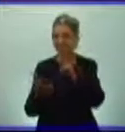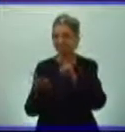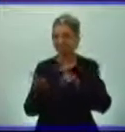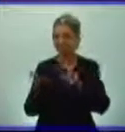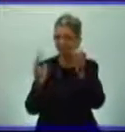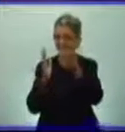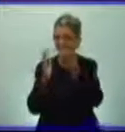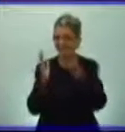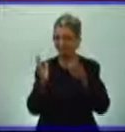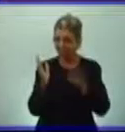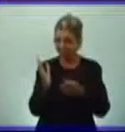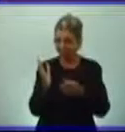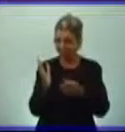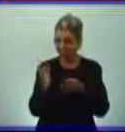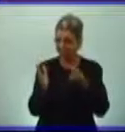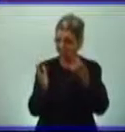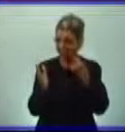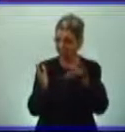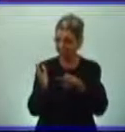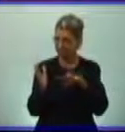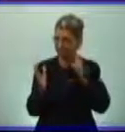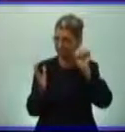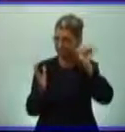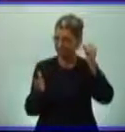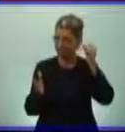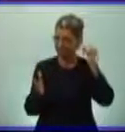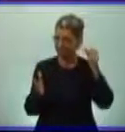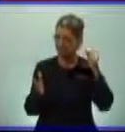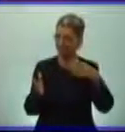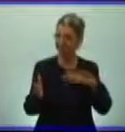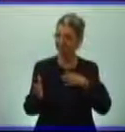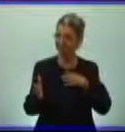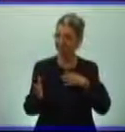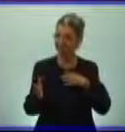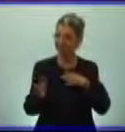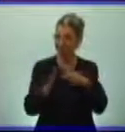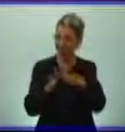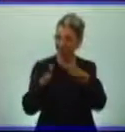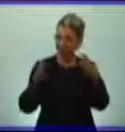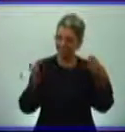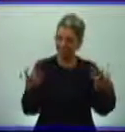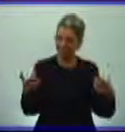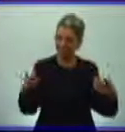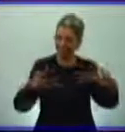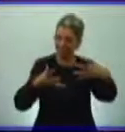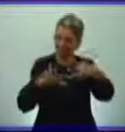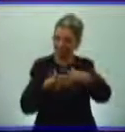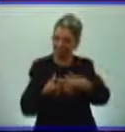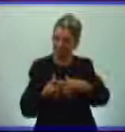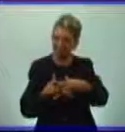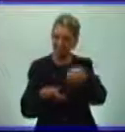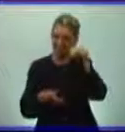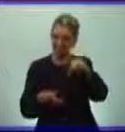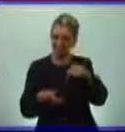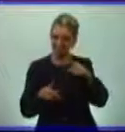la cual les sugiero que la memoricen, pues tiene gran relación con lo que vamos a estar abordando en el tema en la clase